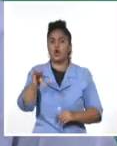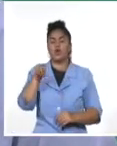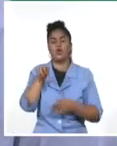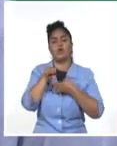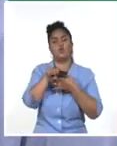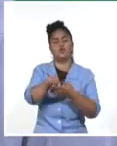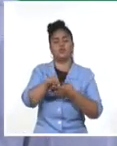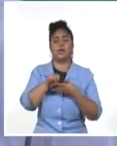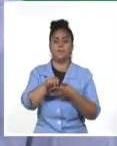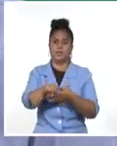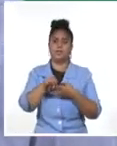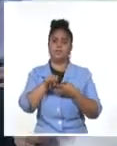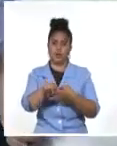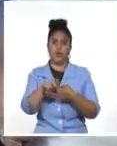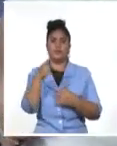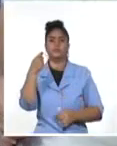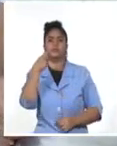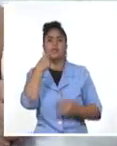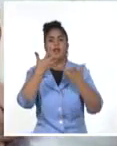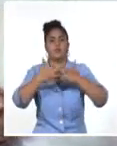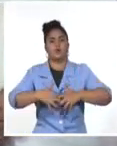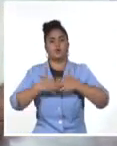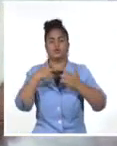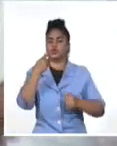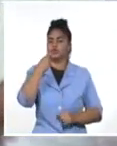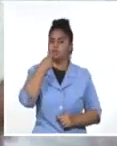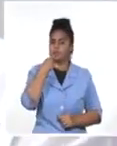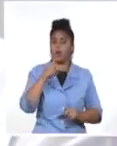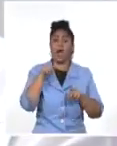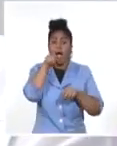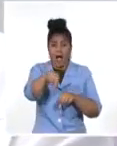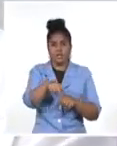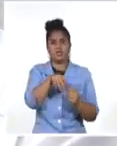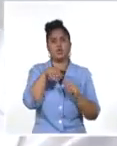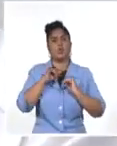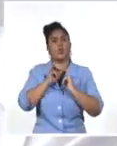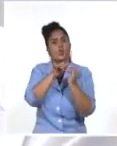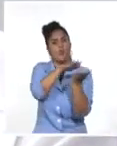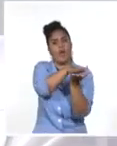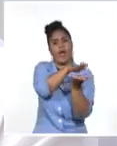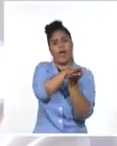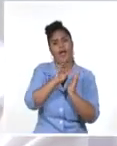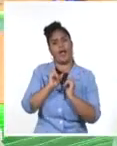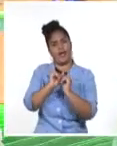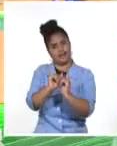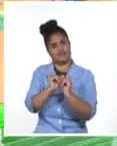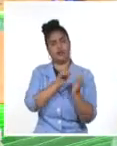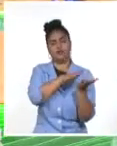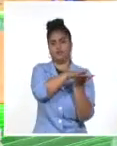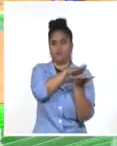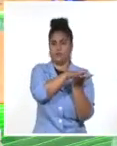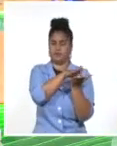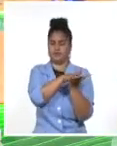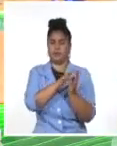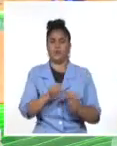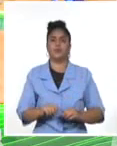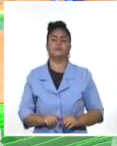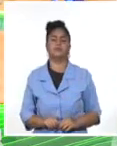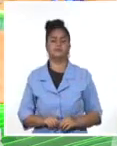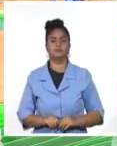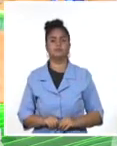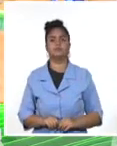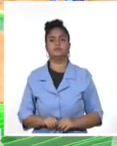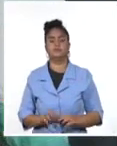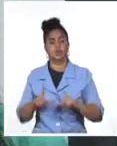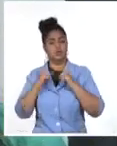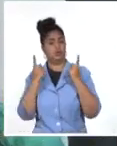de la industria farmacéutica cubana. La empresa de tecnologías de la información es la primera entidad del sector industrial cubano vinculada